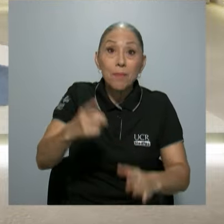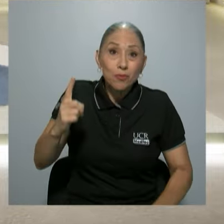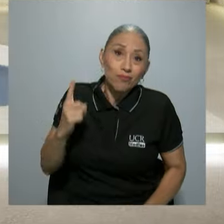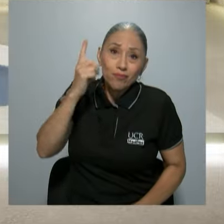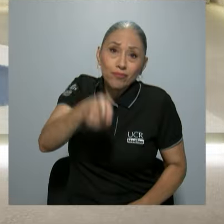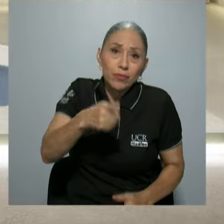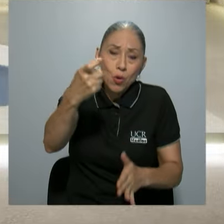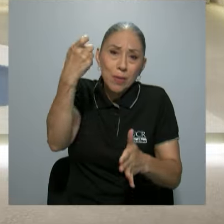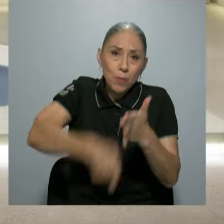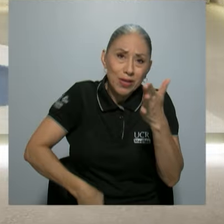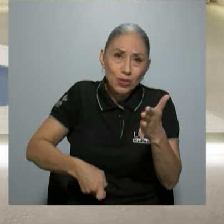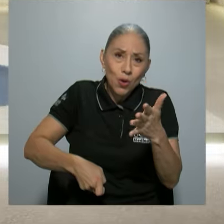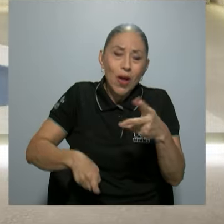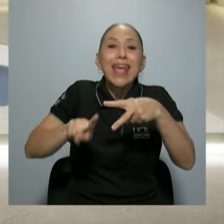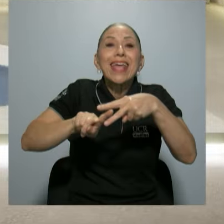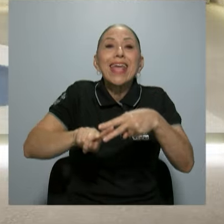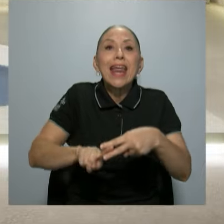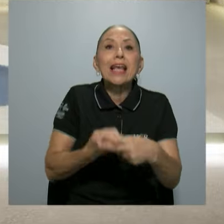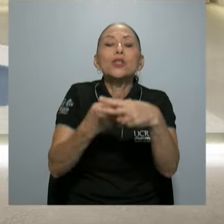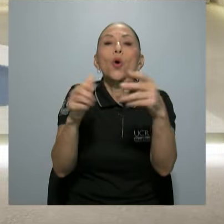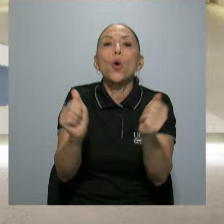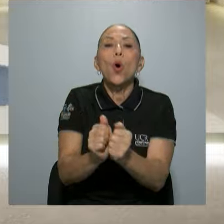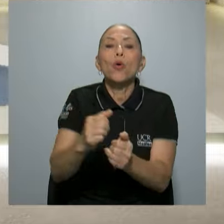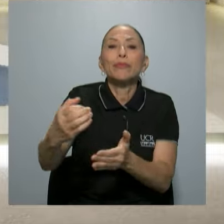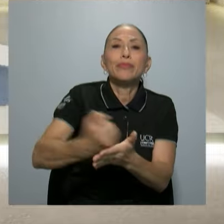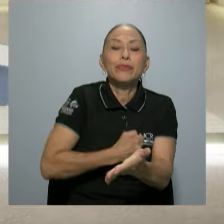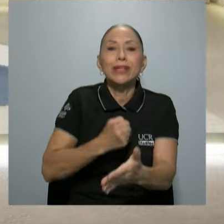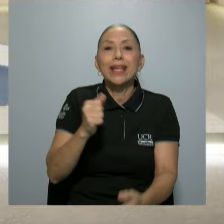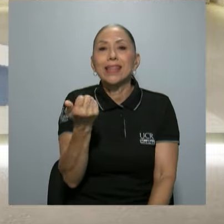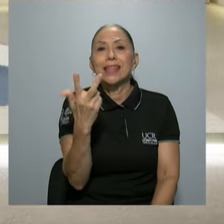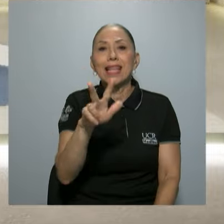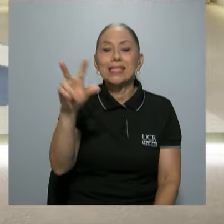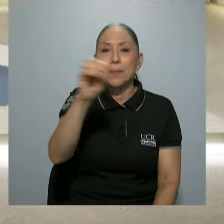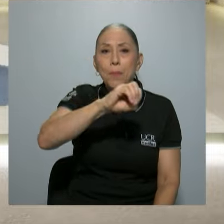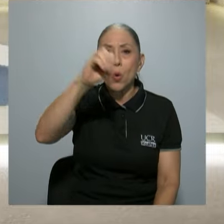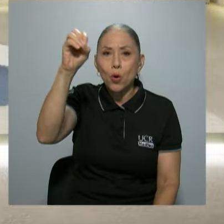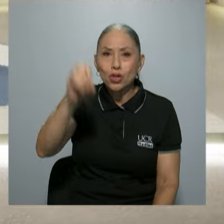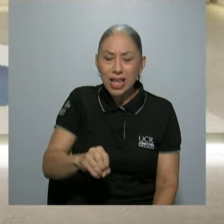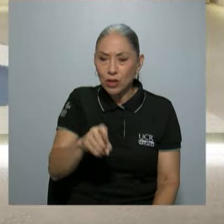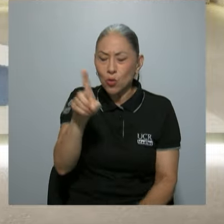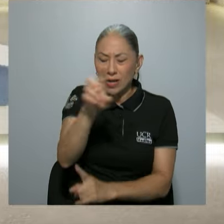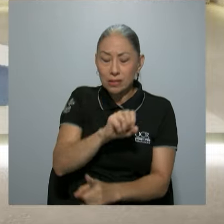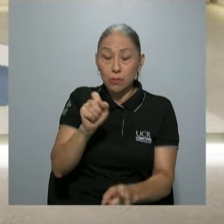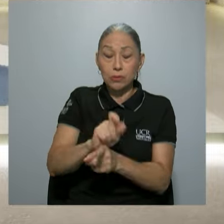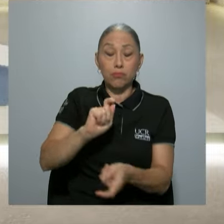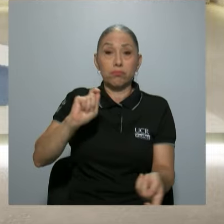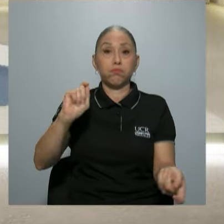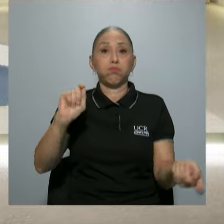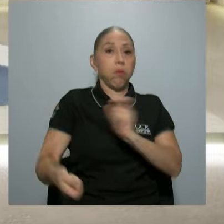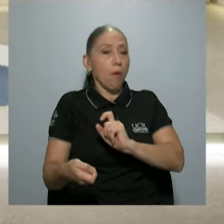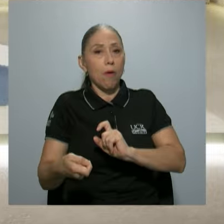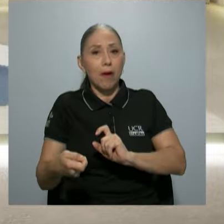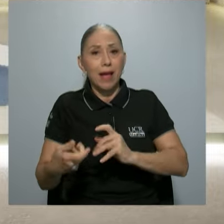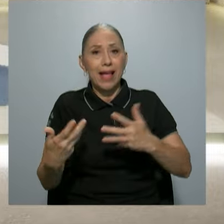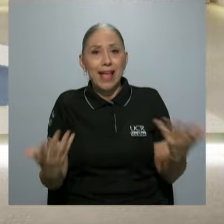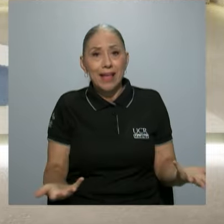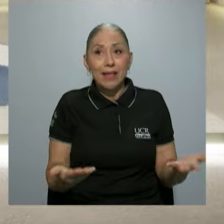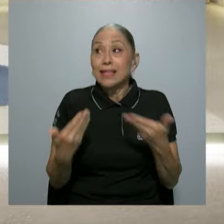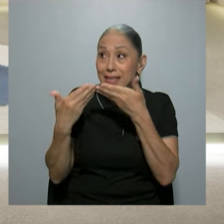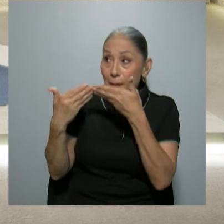nació en el 13%, una política absolutamente de shock. O sea, estamos hablando que era un... Se amplió la